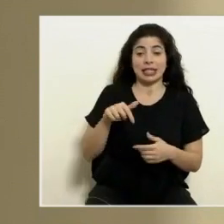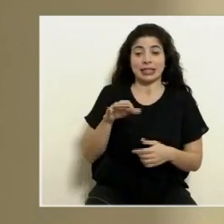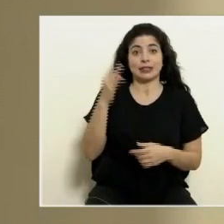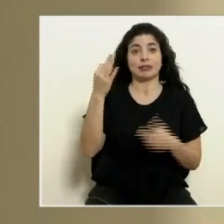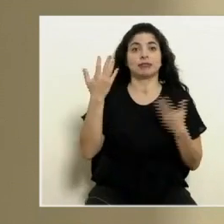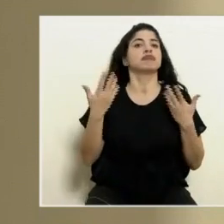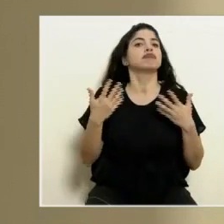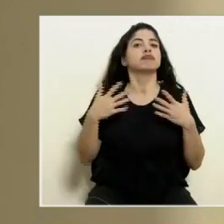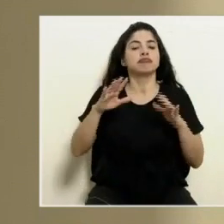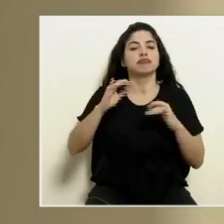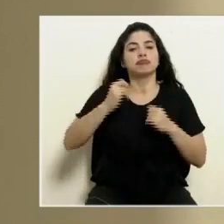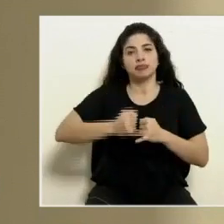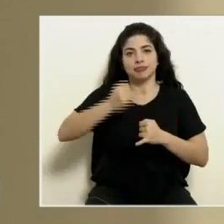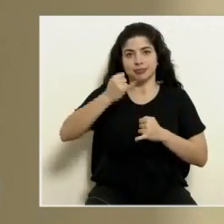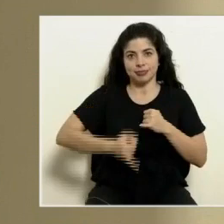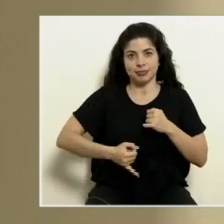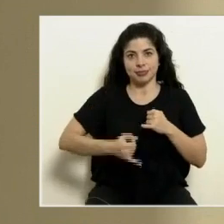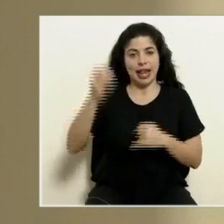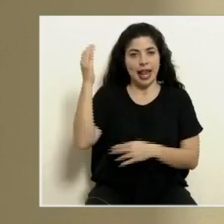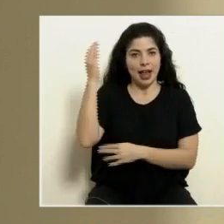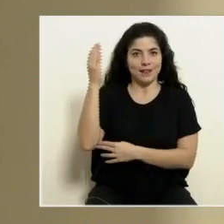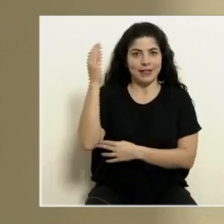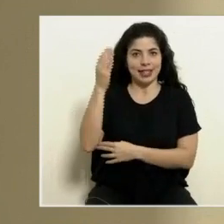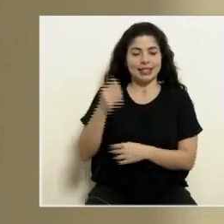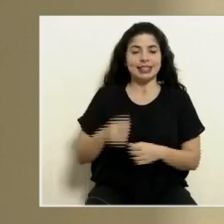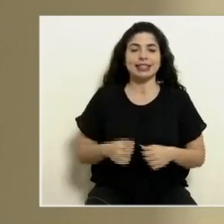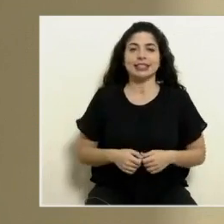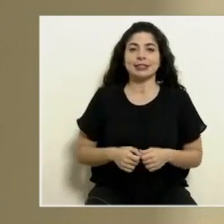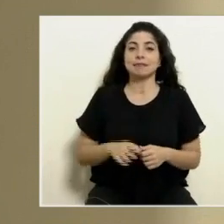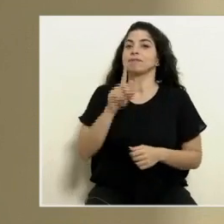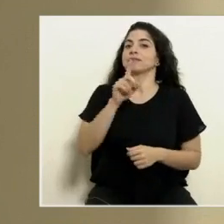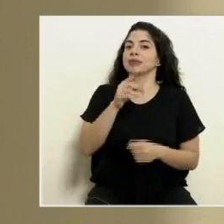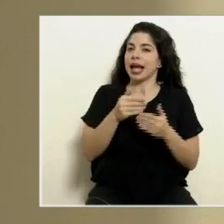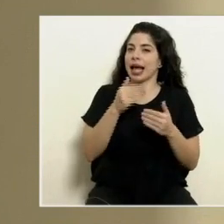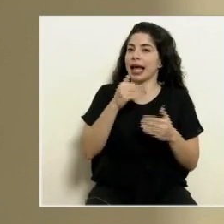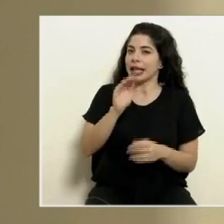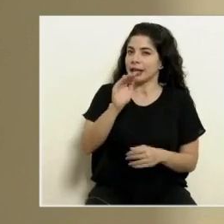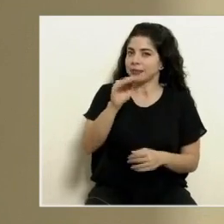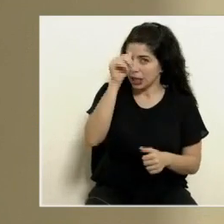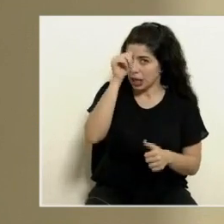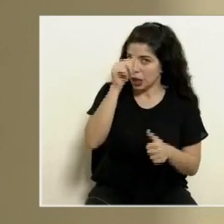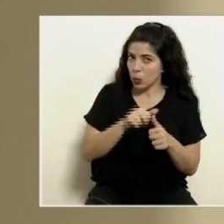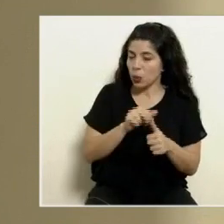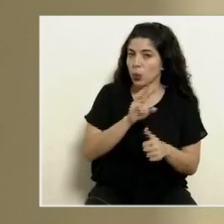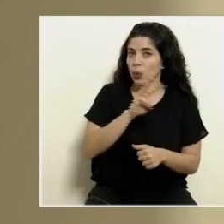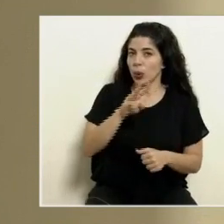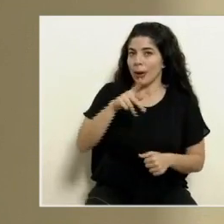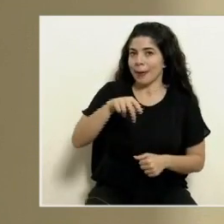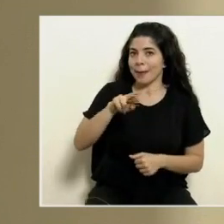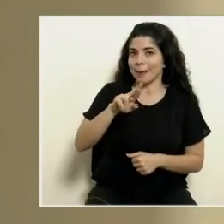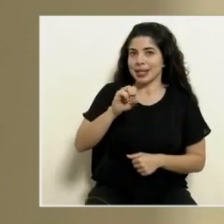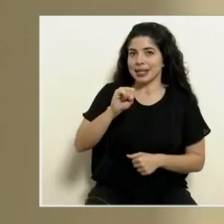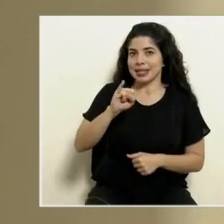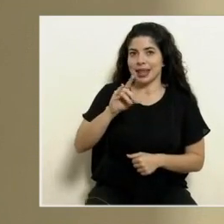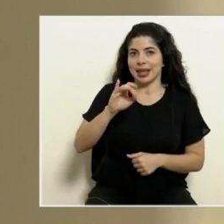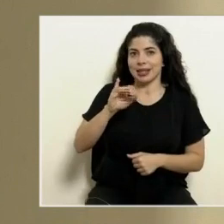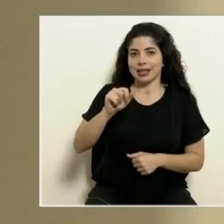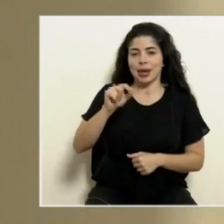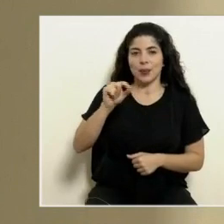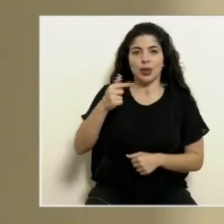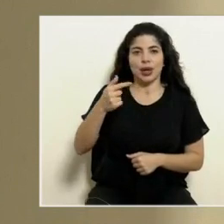forma damos por finalizada la conferencia de prensa, no sin antes recordarles el sitio